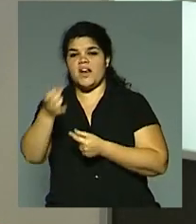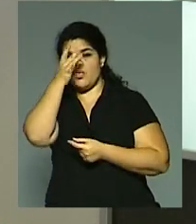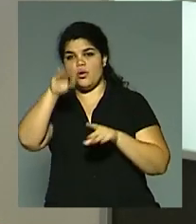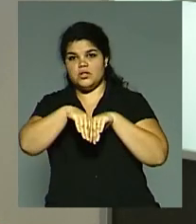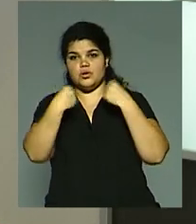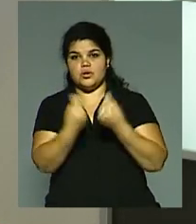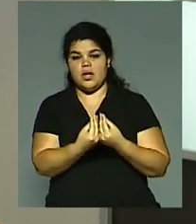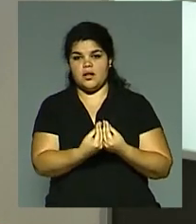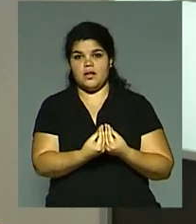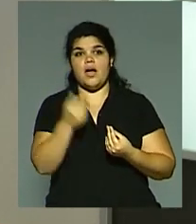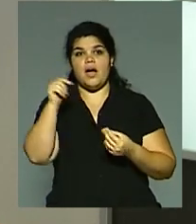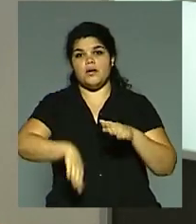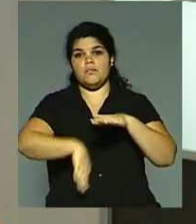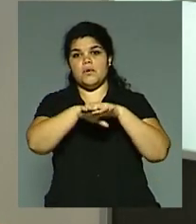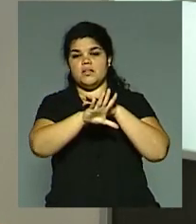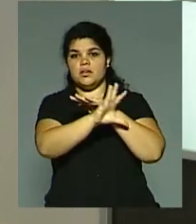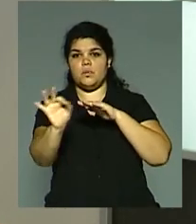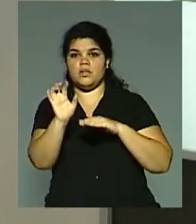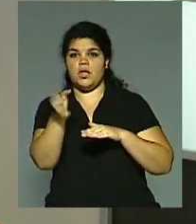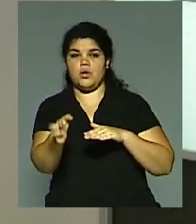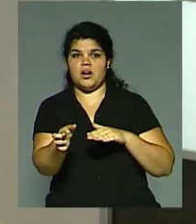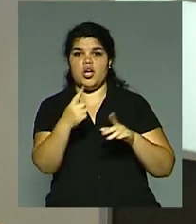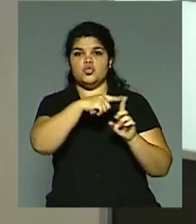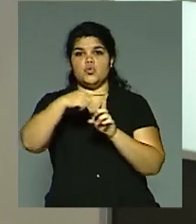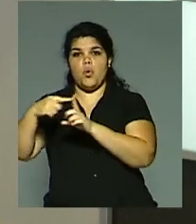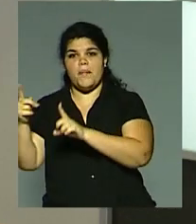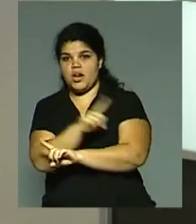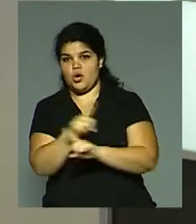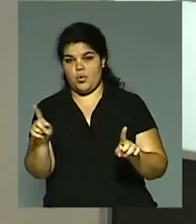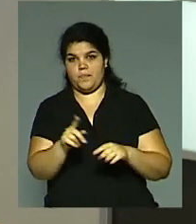todos los meses, con un límite de $50 que no es acumulativo si nos sobra algo en una de las compras.